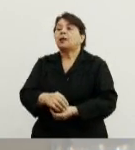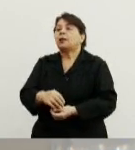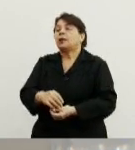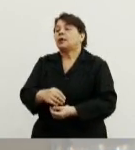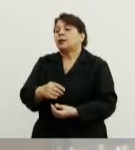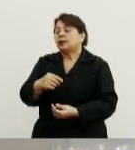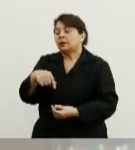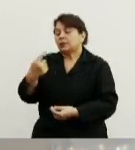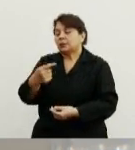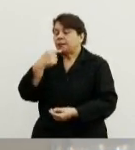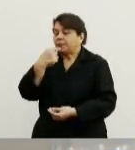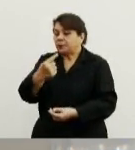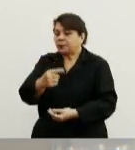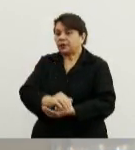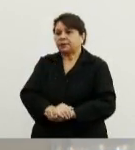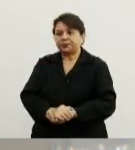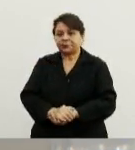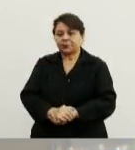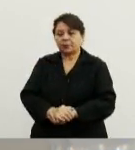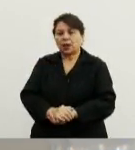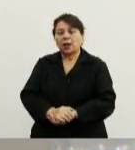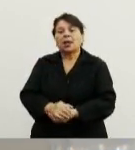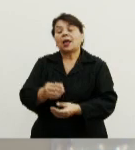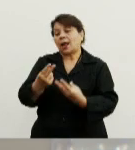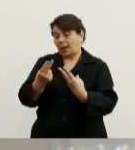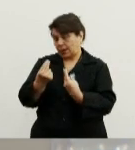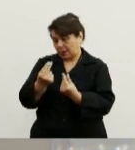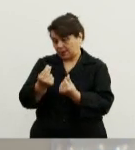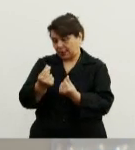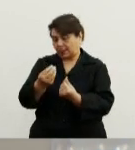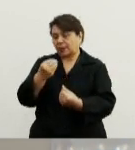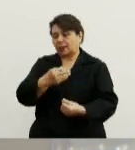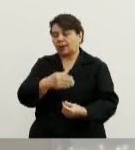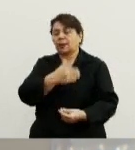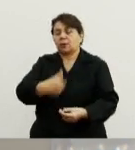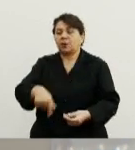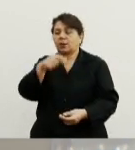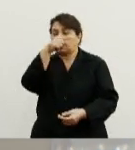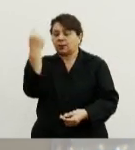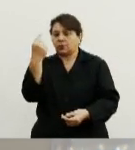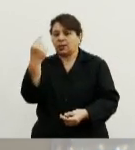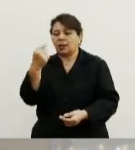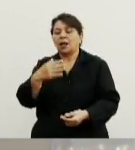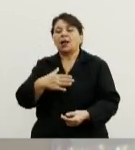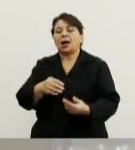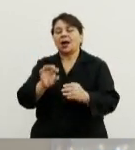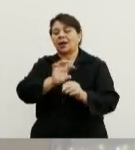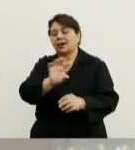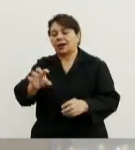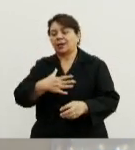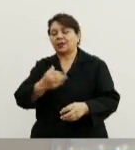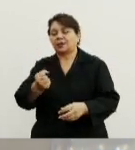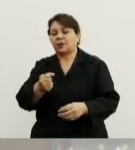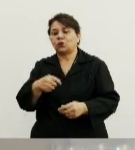de radio armonía consulta en que está previsto ocupar el dinero que enviará el gobierno nacional al área de salud y obviamente